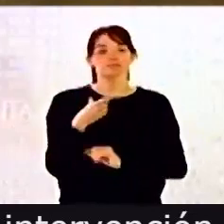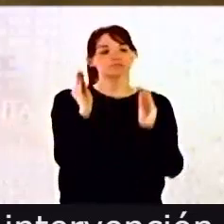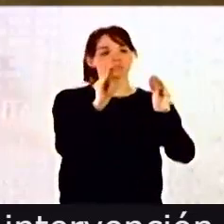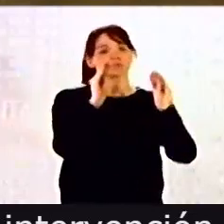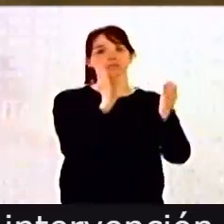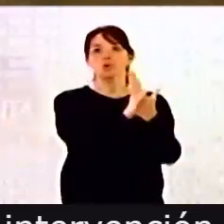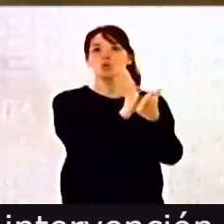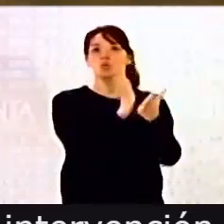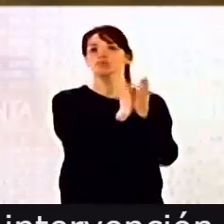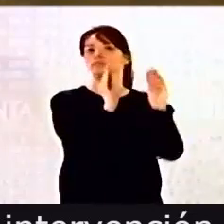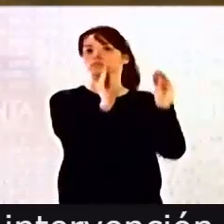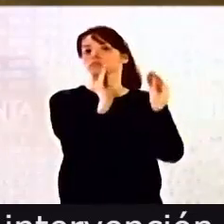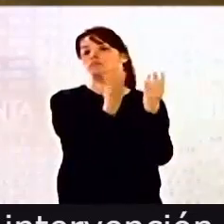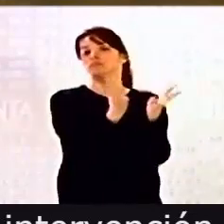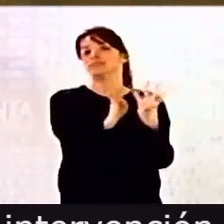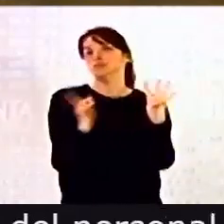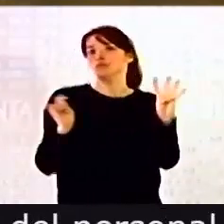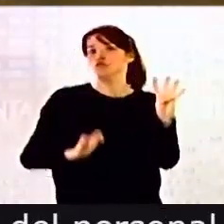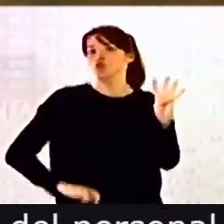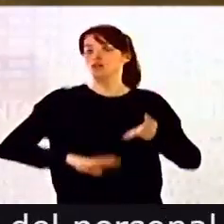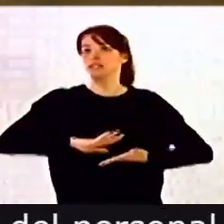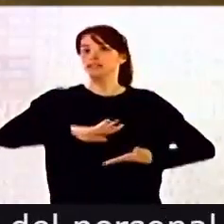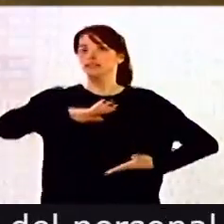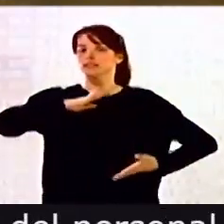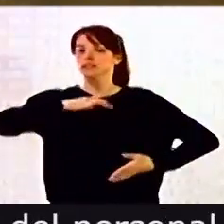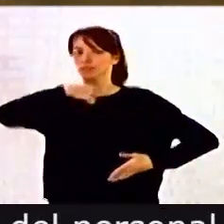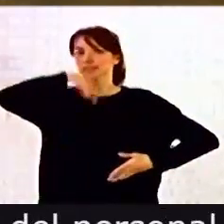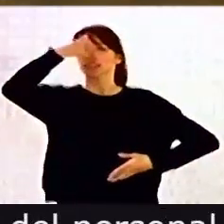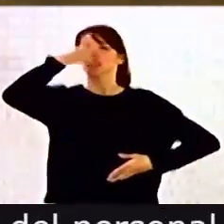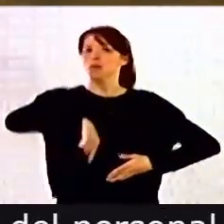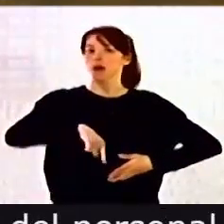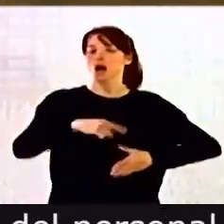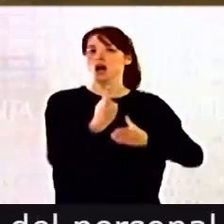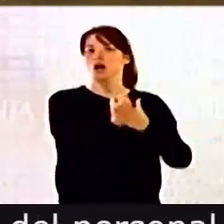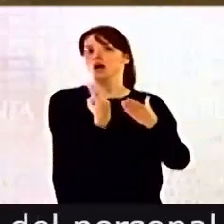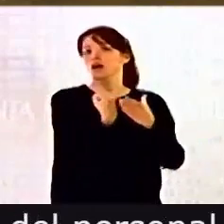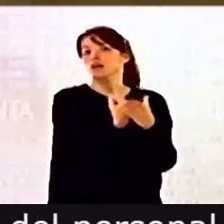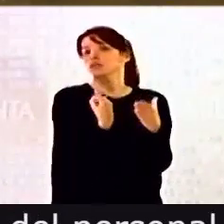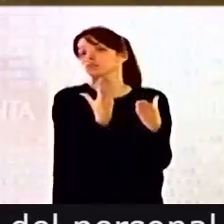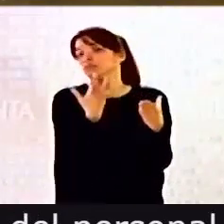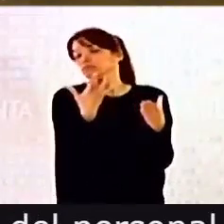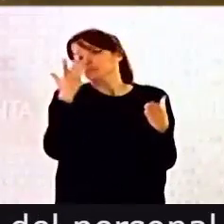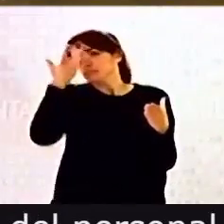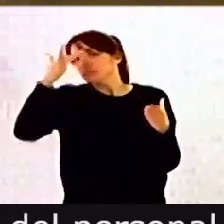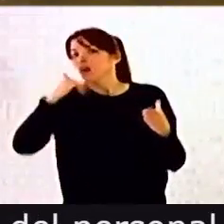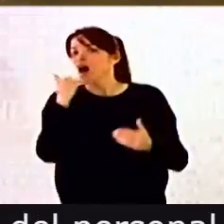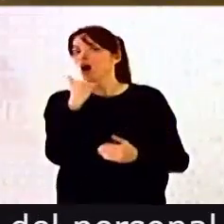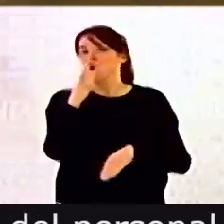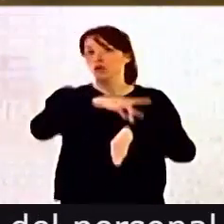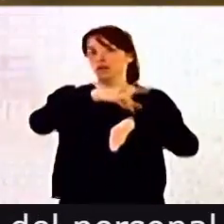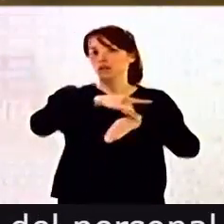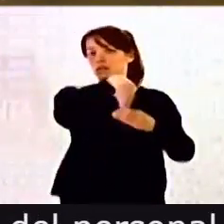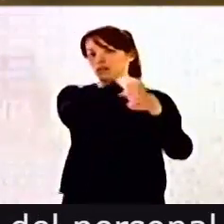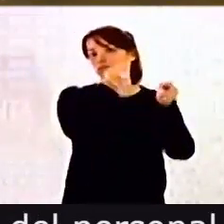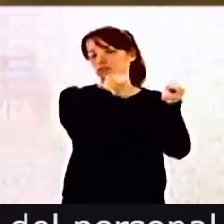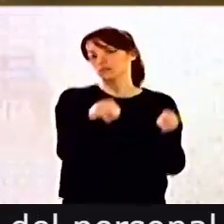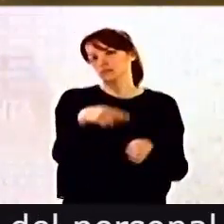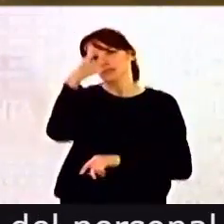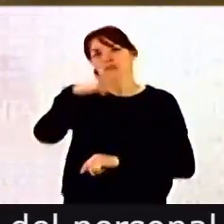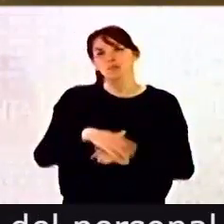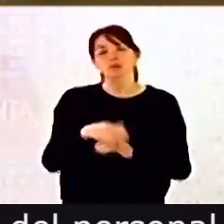de las residencias para que sepan aislar por si presentan algún caso positivo, para que sepan